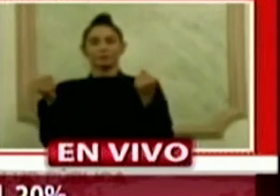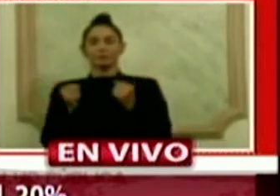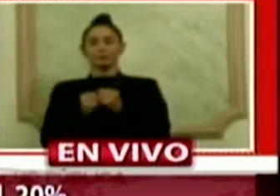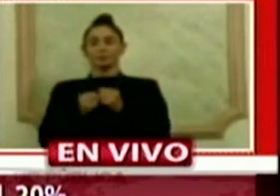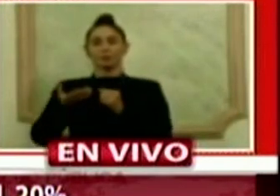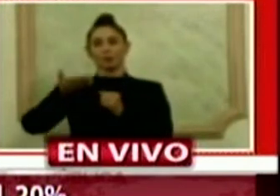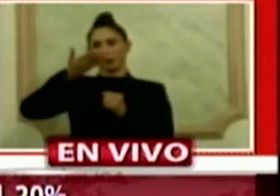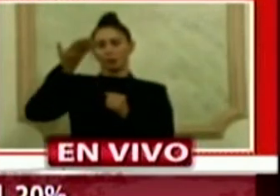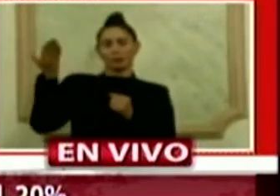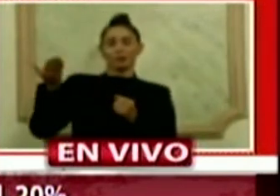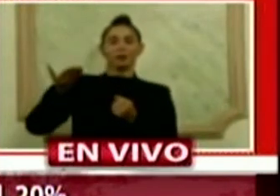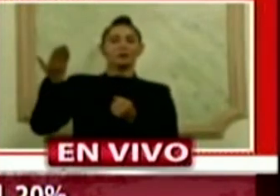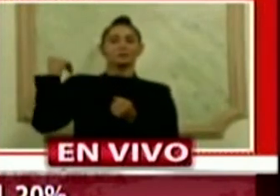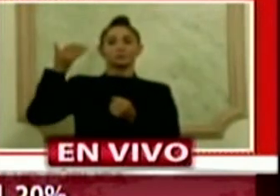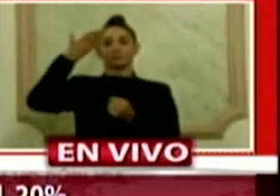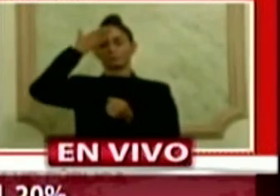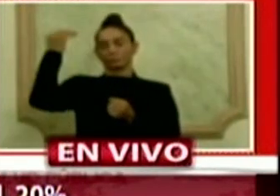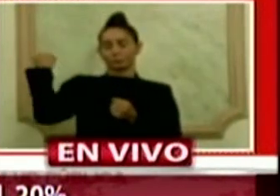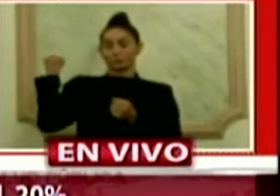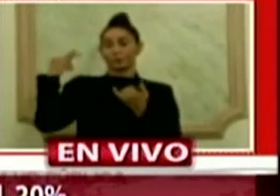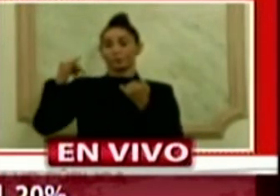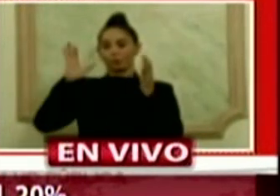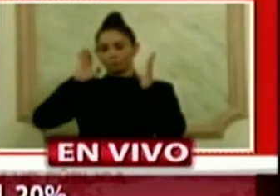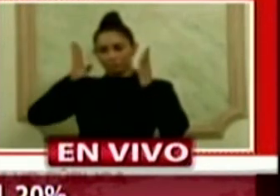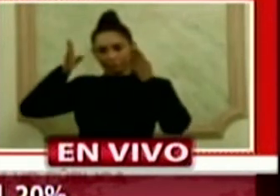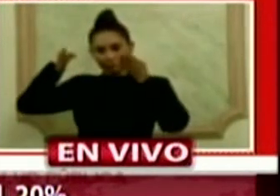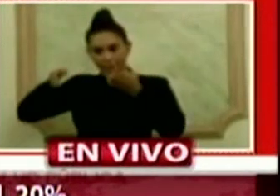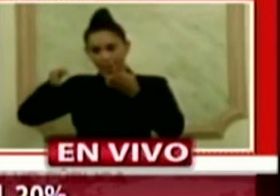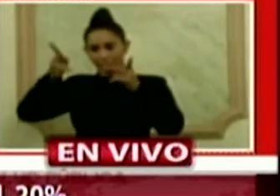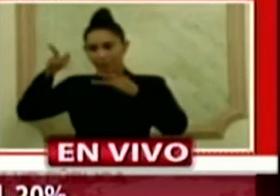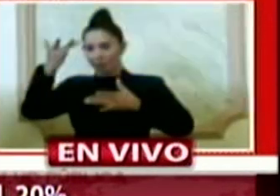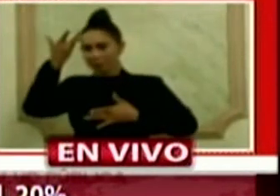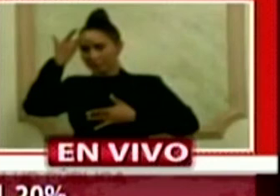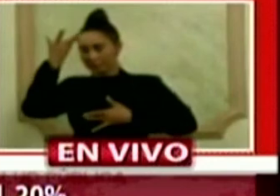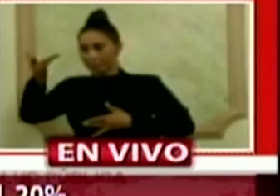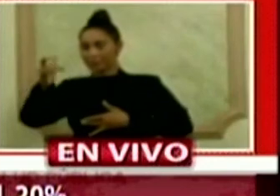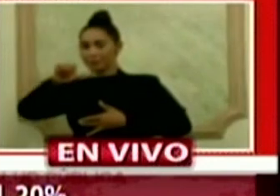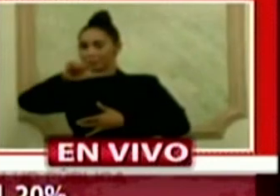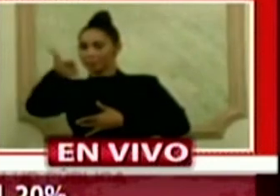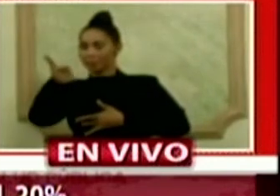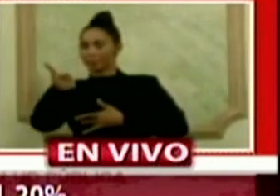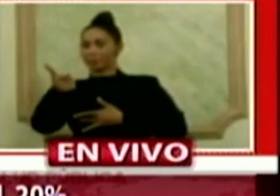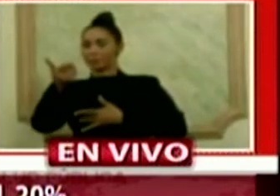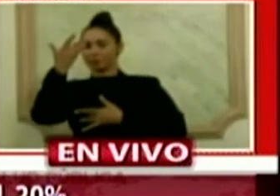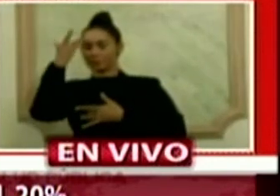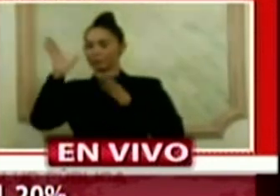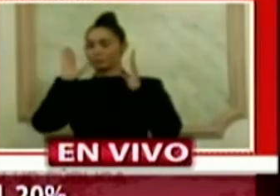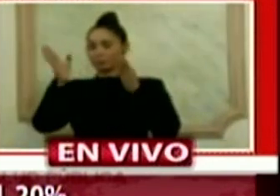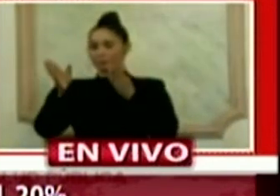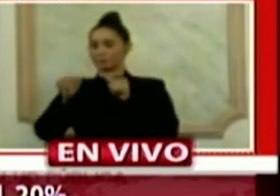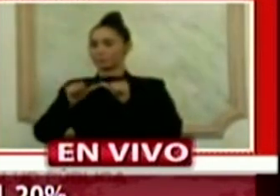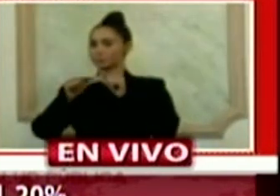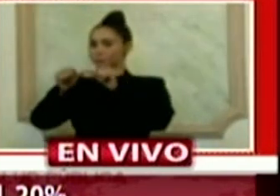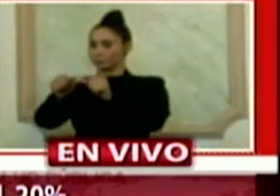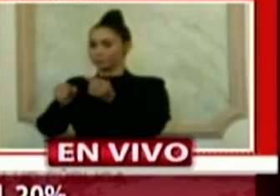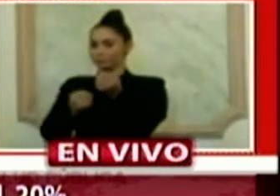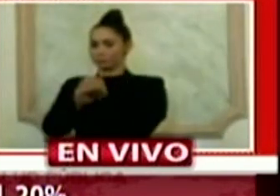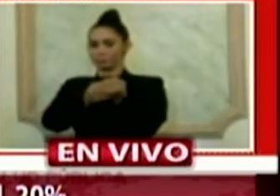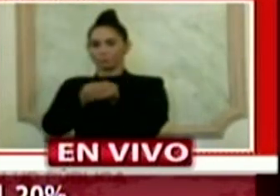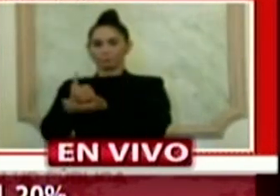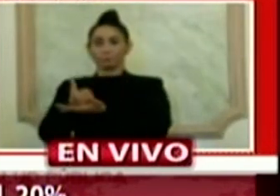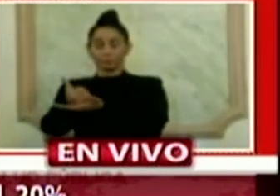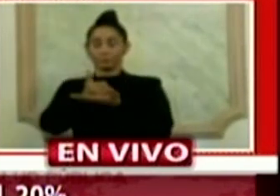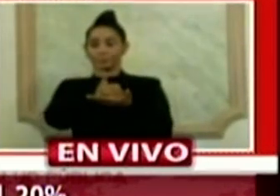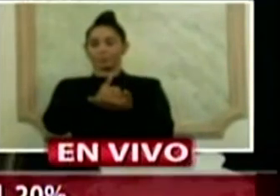desatendidos, paralizados o semiparalizados por la atención de la pandemia. El efecto de esto, por